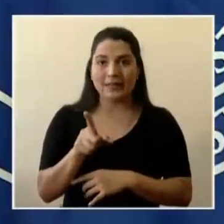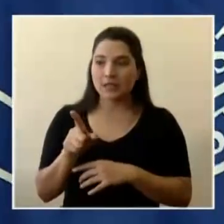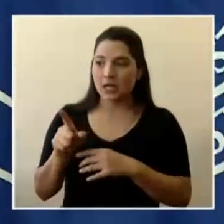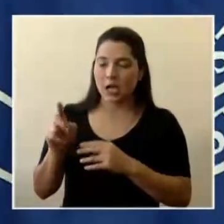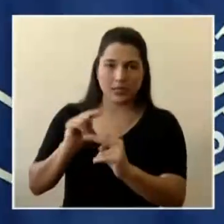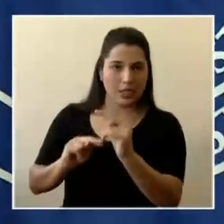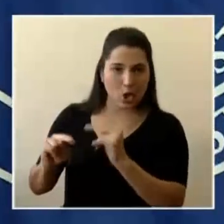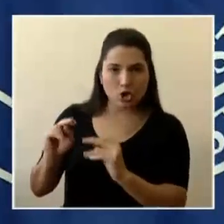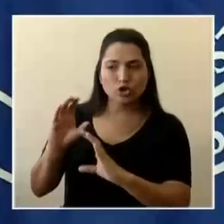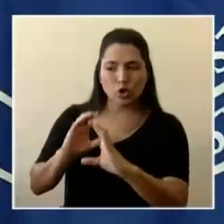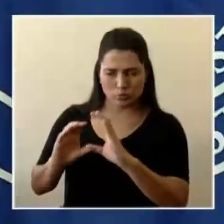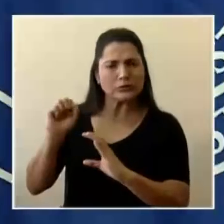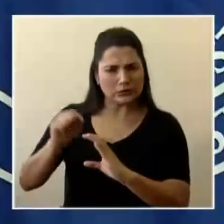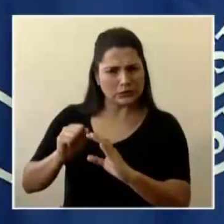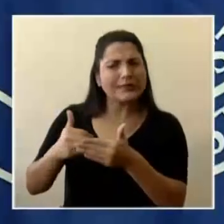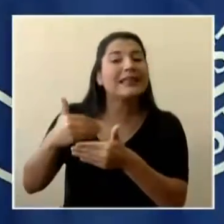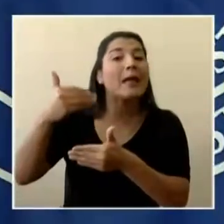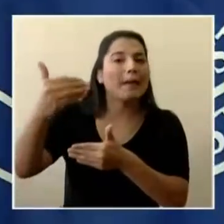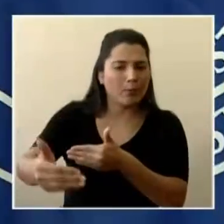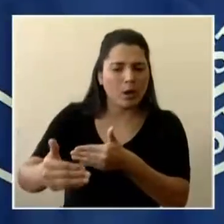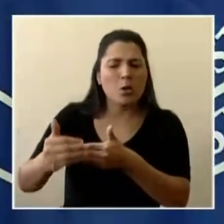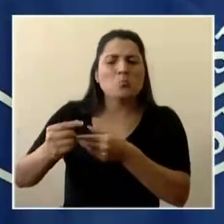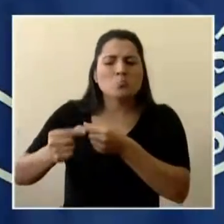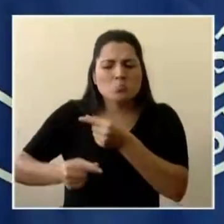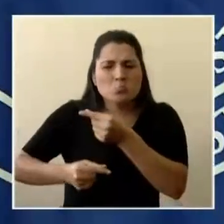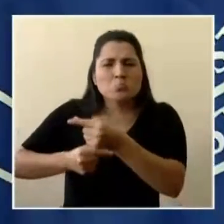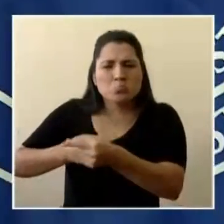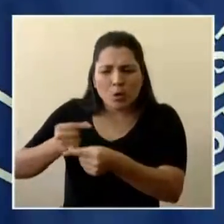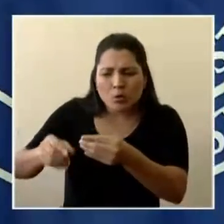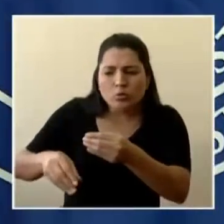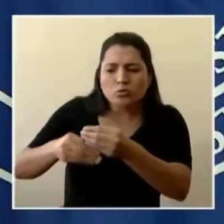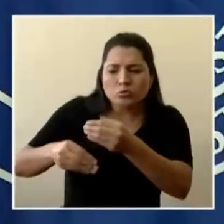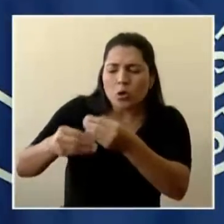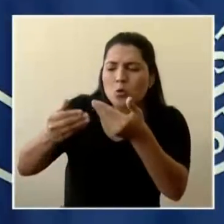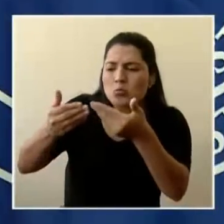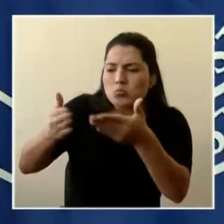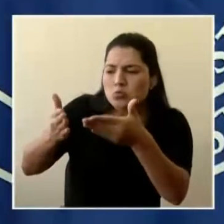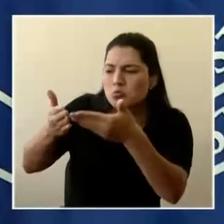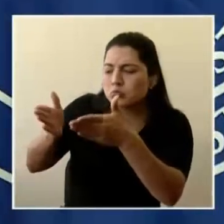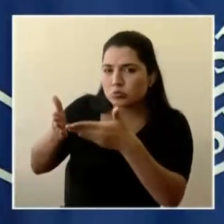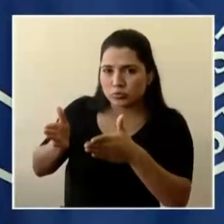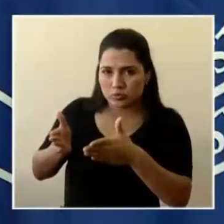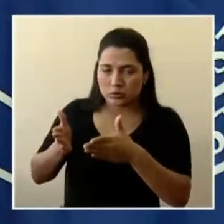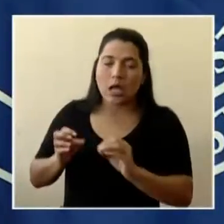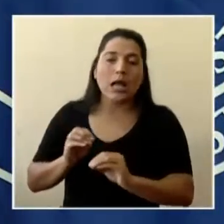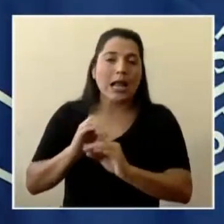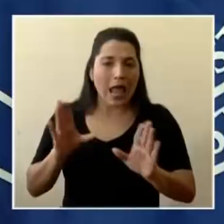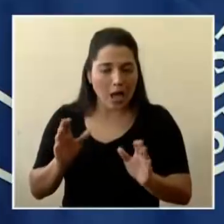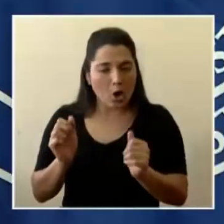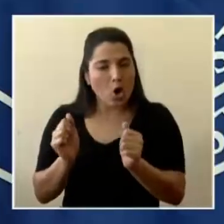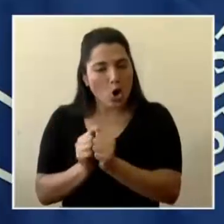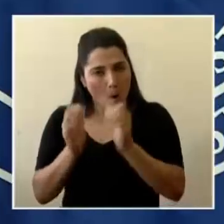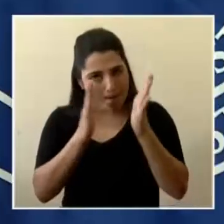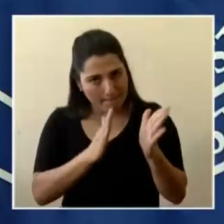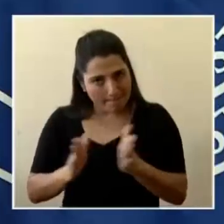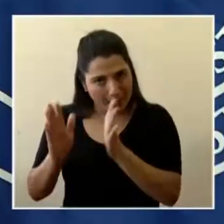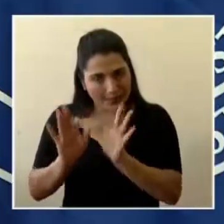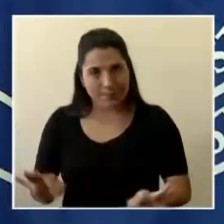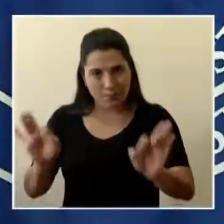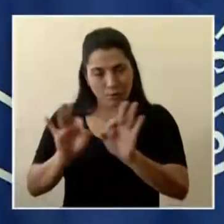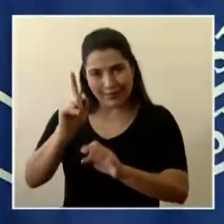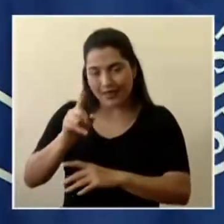económica poco a poco va a ir retomando, vamos a ir cada vez, y obviamente con planes importantes que tienen que seguirse en cada actividad